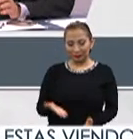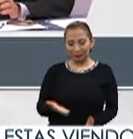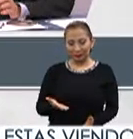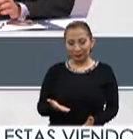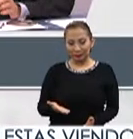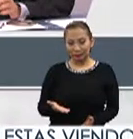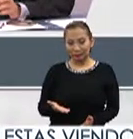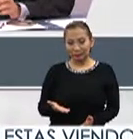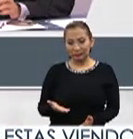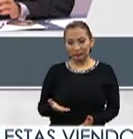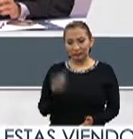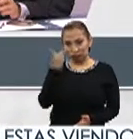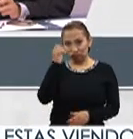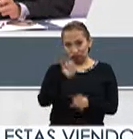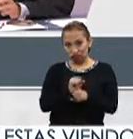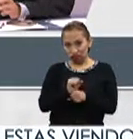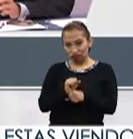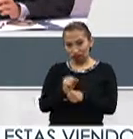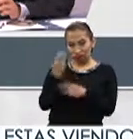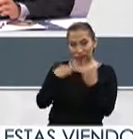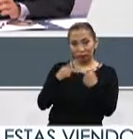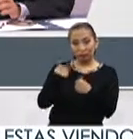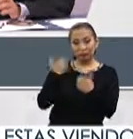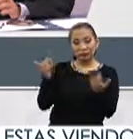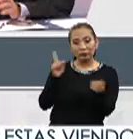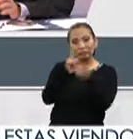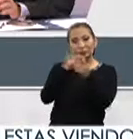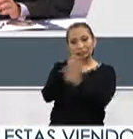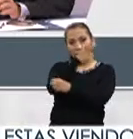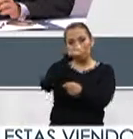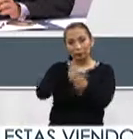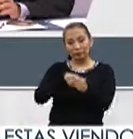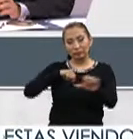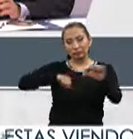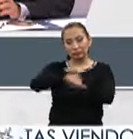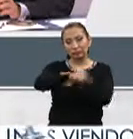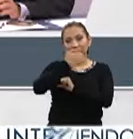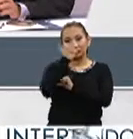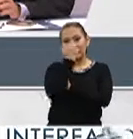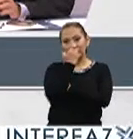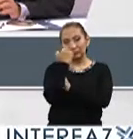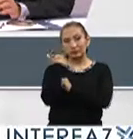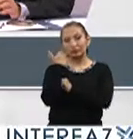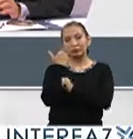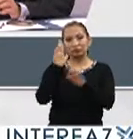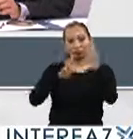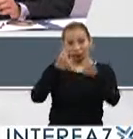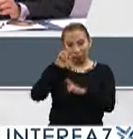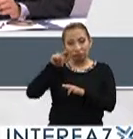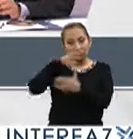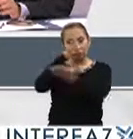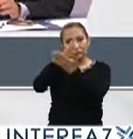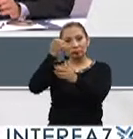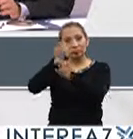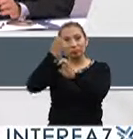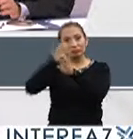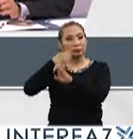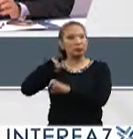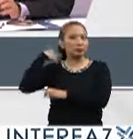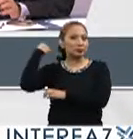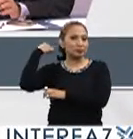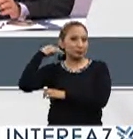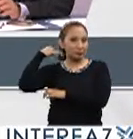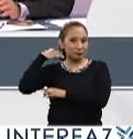ahorita hace 2 semanas del Encuentro Nacional de Movilidades Académicas de Estudiantes Normalistas. Estuvimos en el estado de